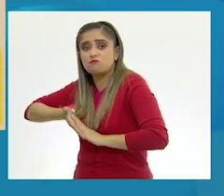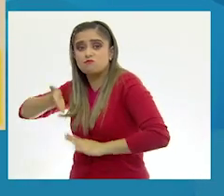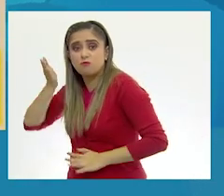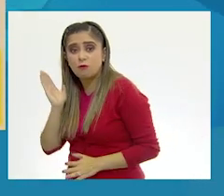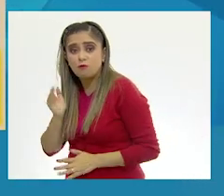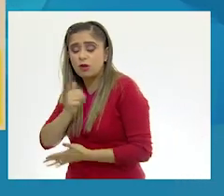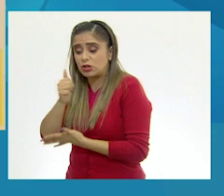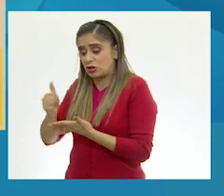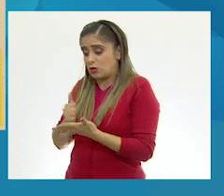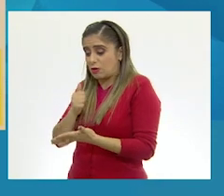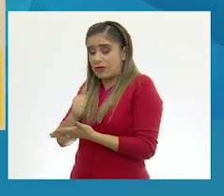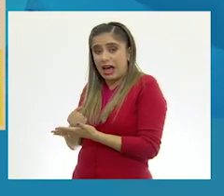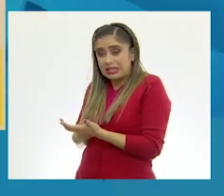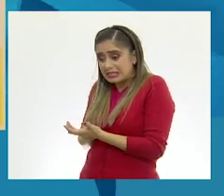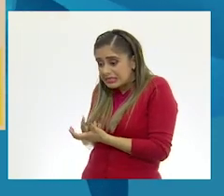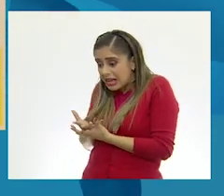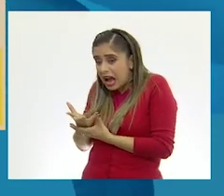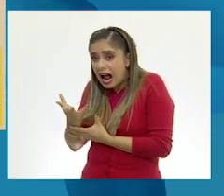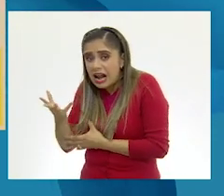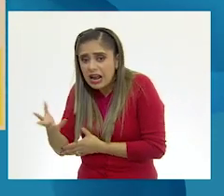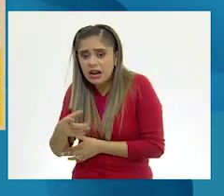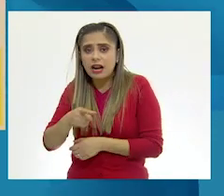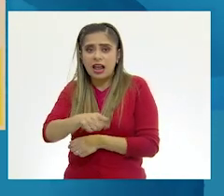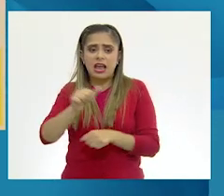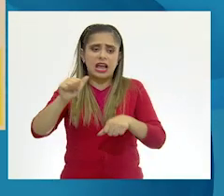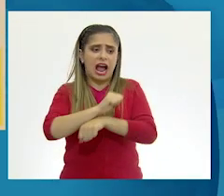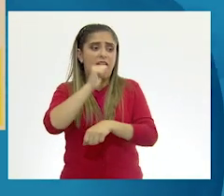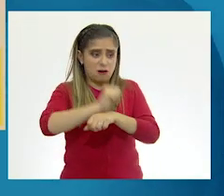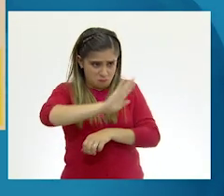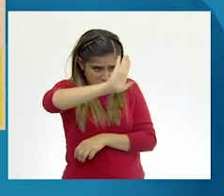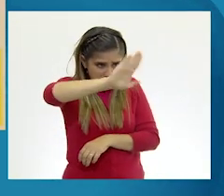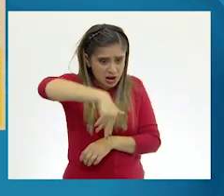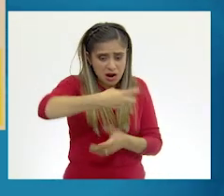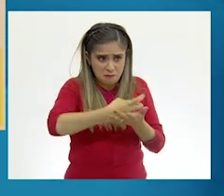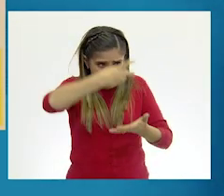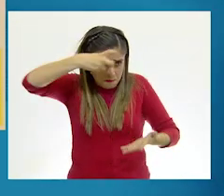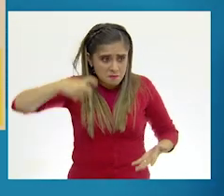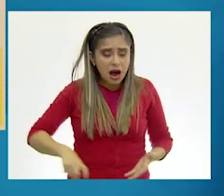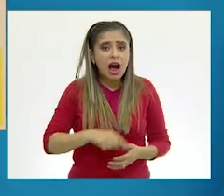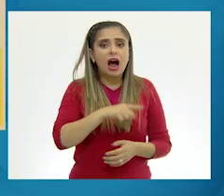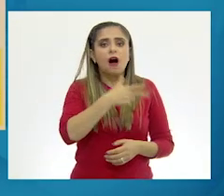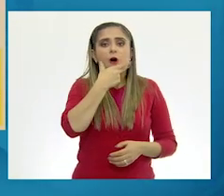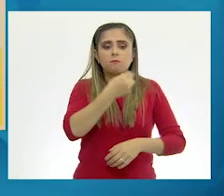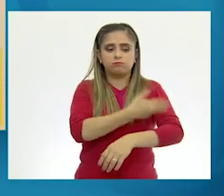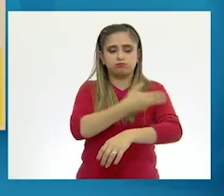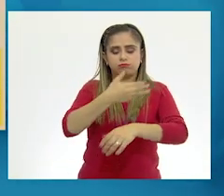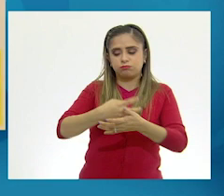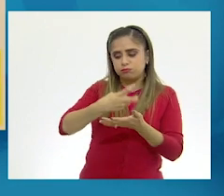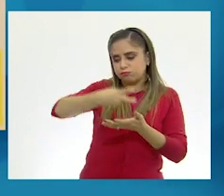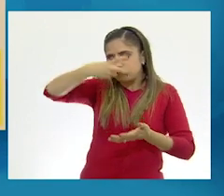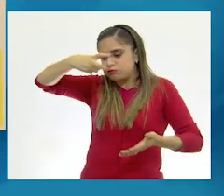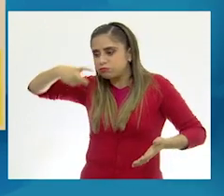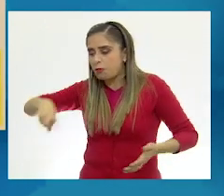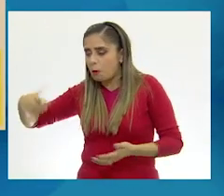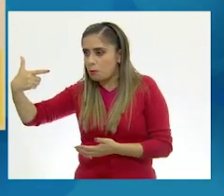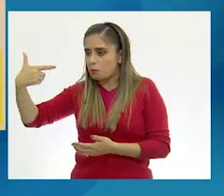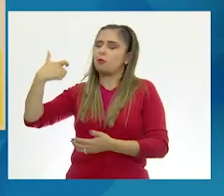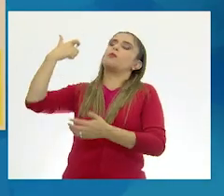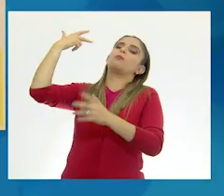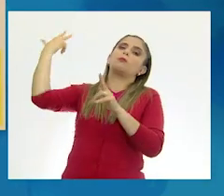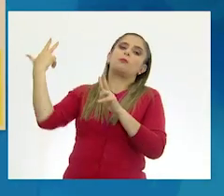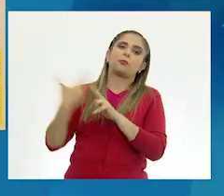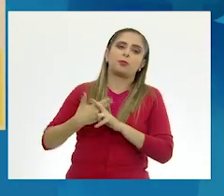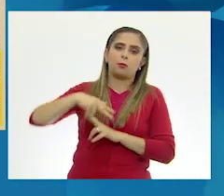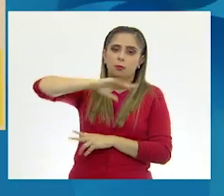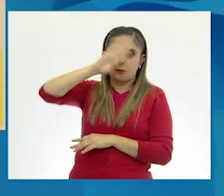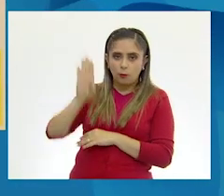de la ciudad, le hicieron bajar del coche y lo asesinaron. Al público se le informó que Madero había intentado huir y que